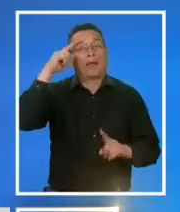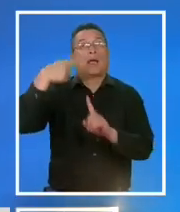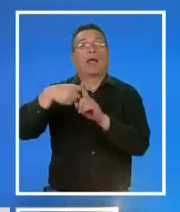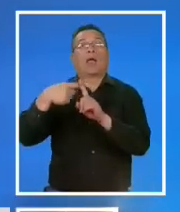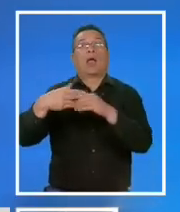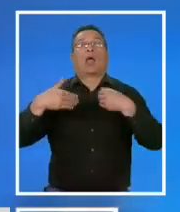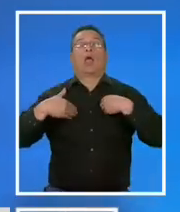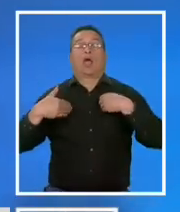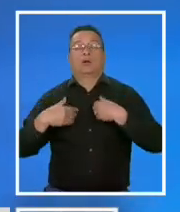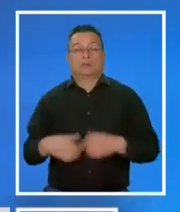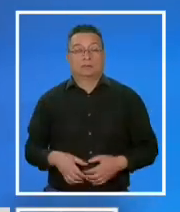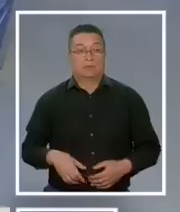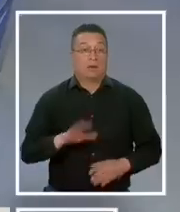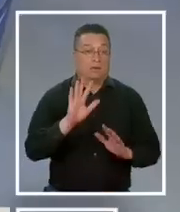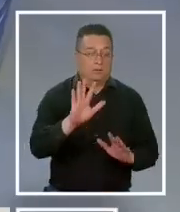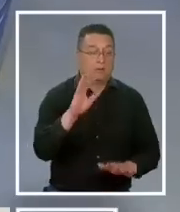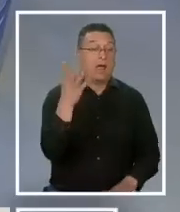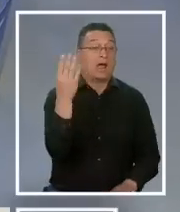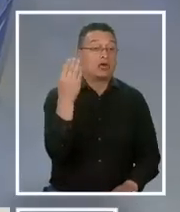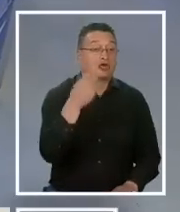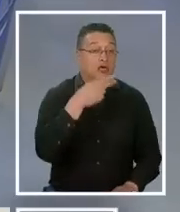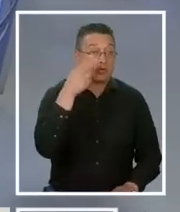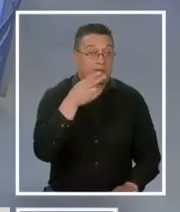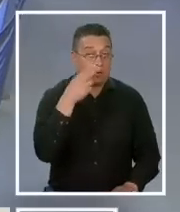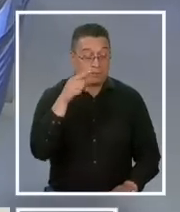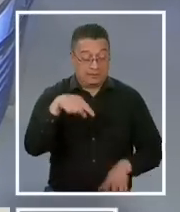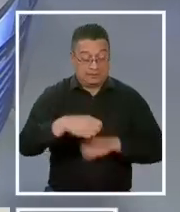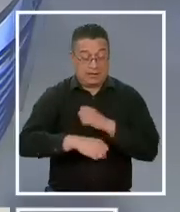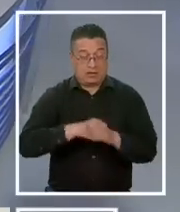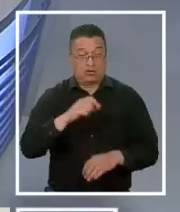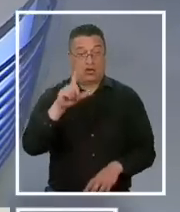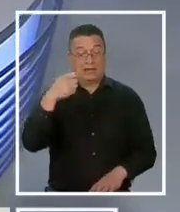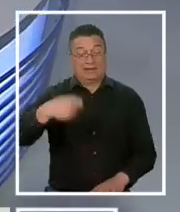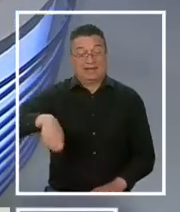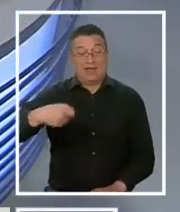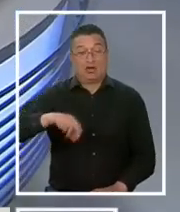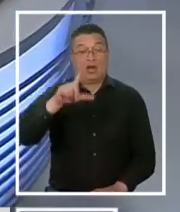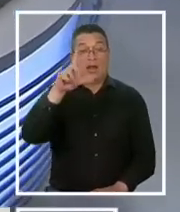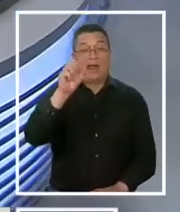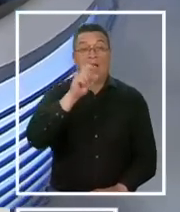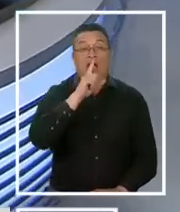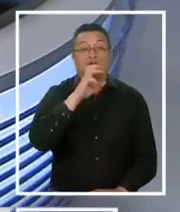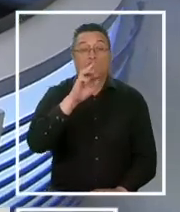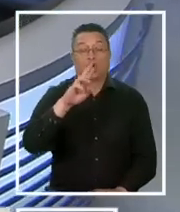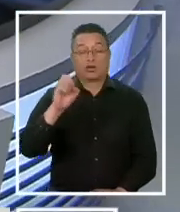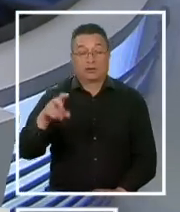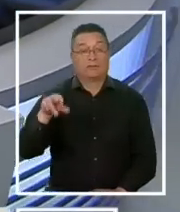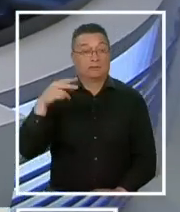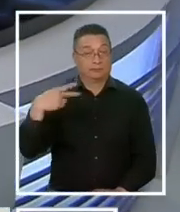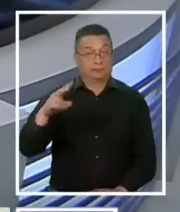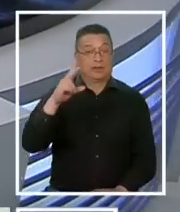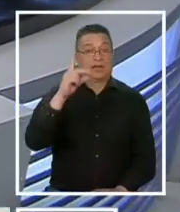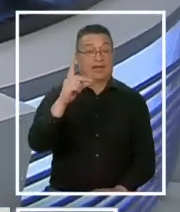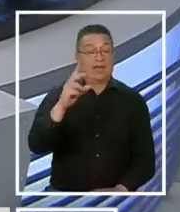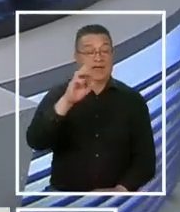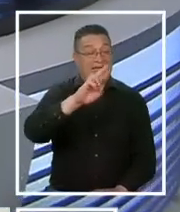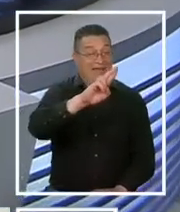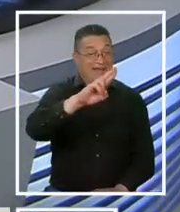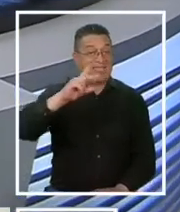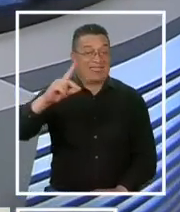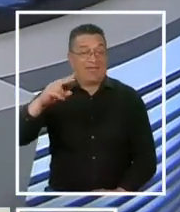mire el 14 de noviembre este año el senador la torre presidente del partido Revolución democrática a provignia